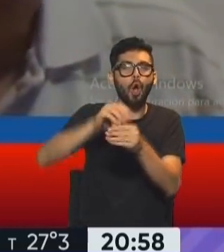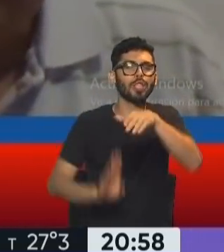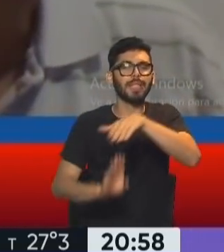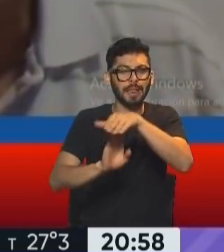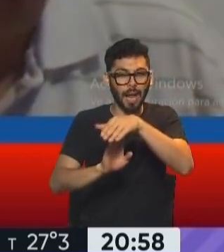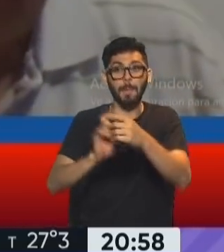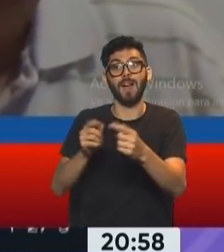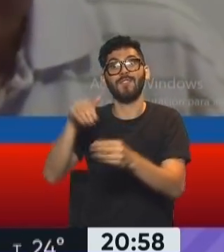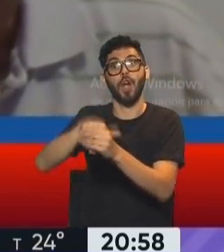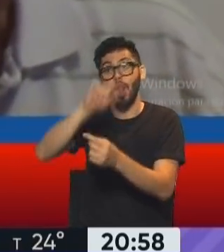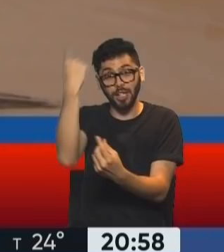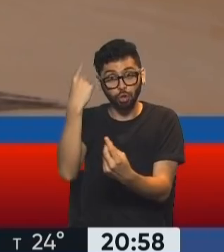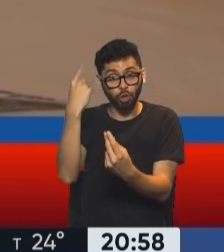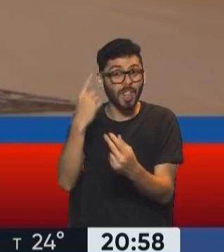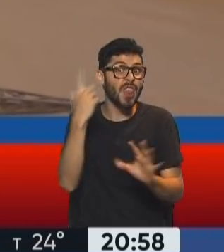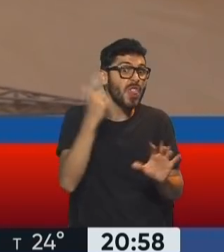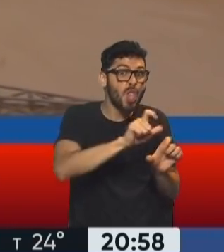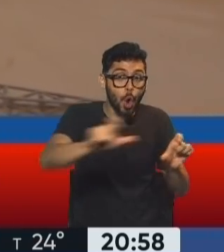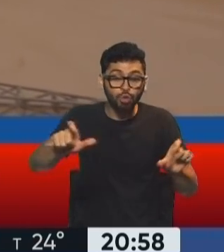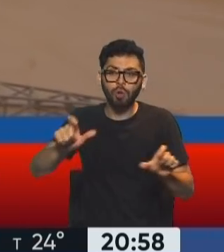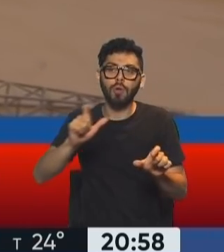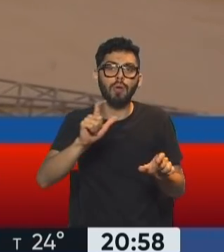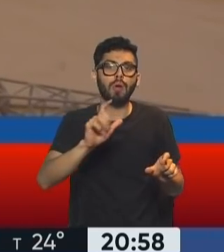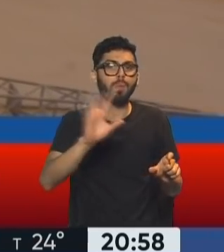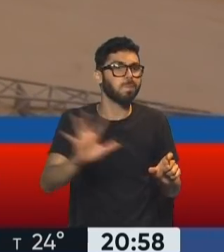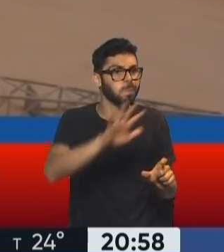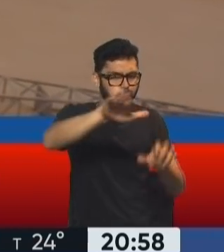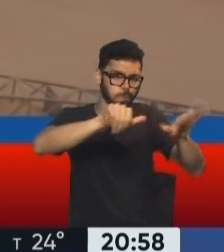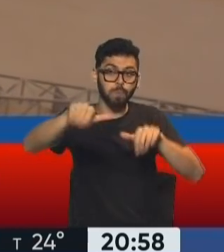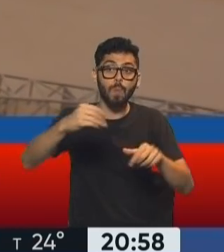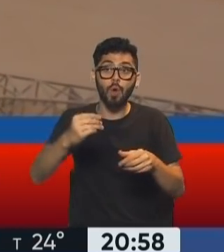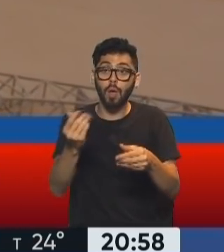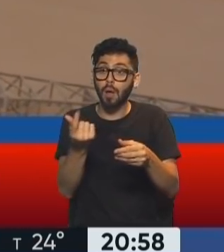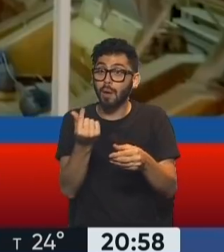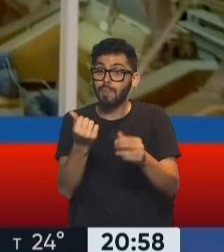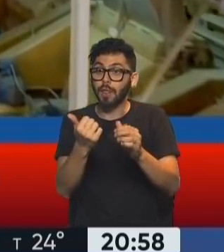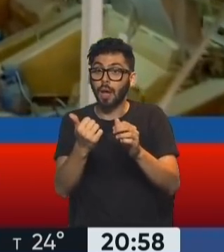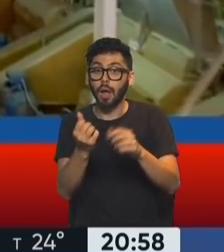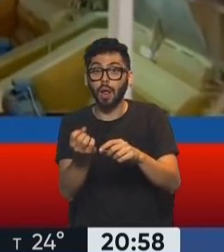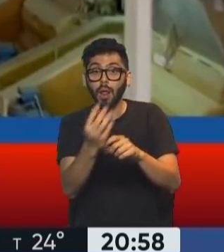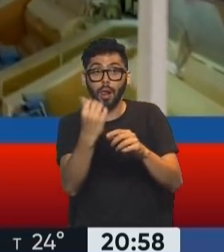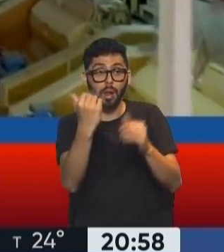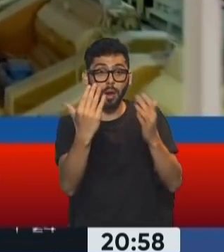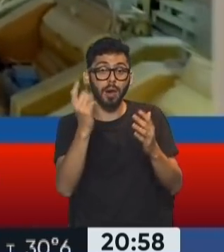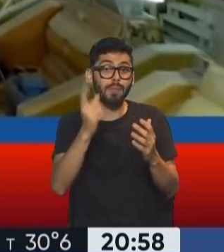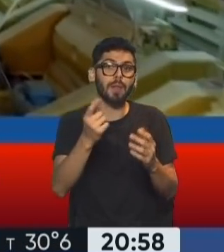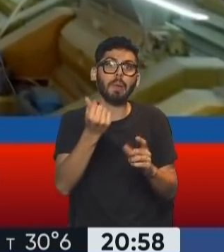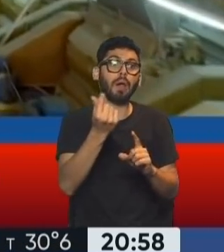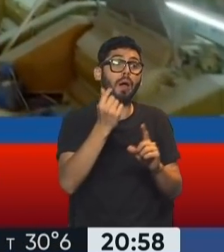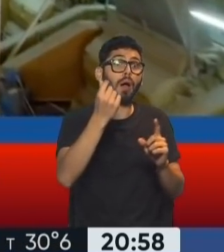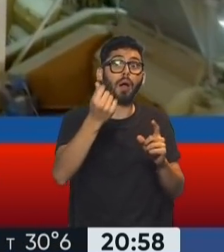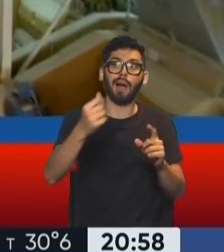entre otras cosas por esta fuga de capitales y porque había generado nada menos fuga de